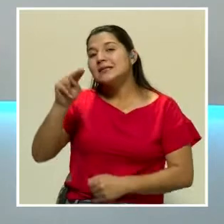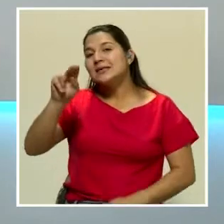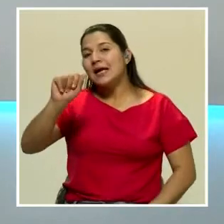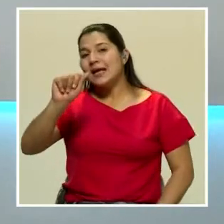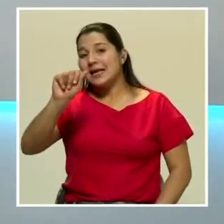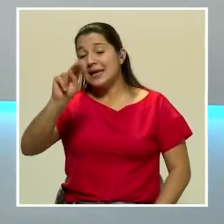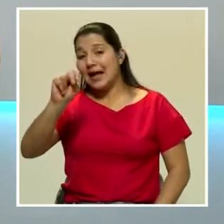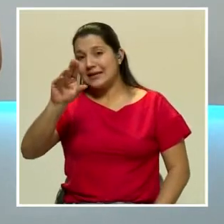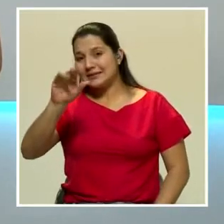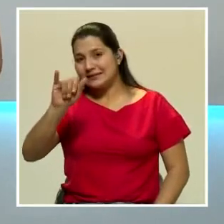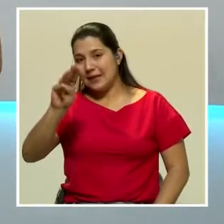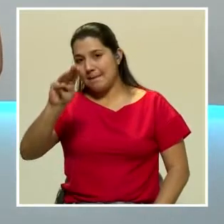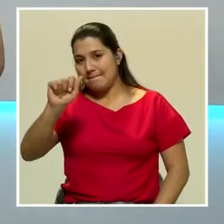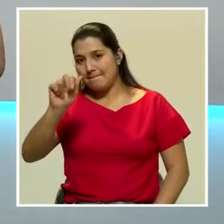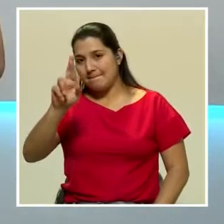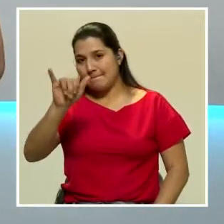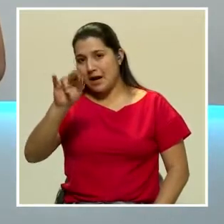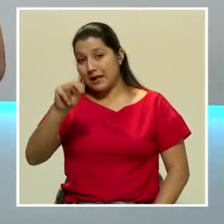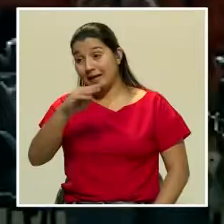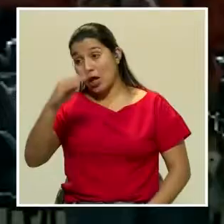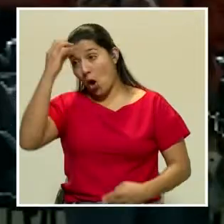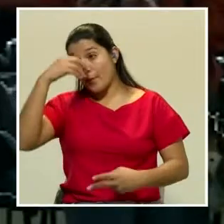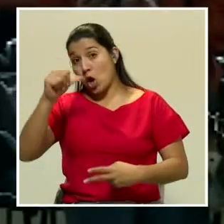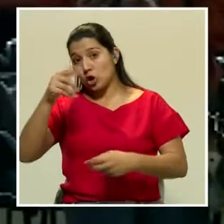de algunos diputados. Escuchemos.